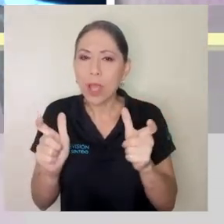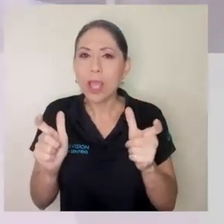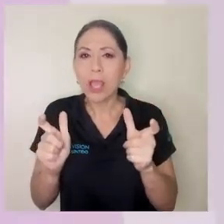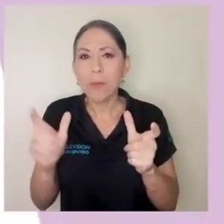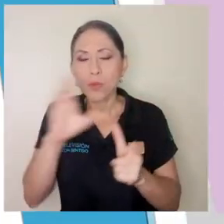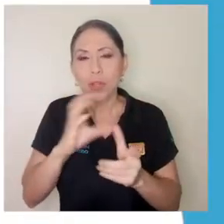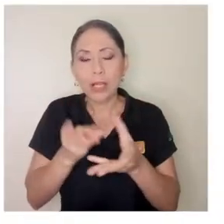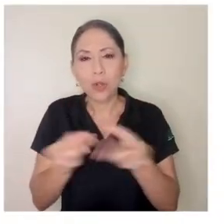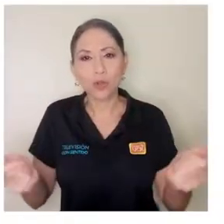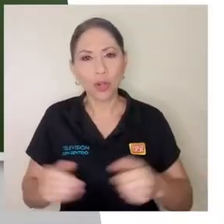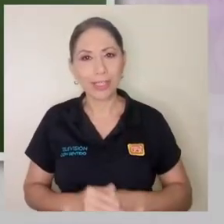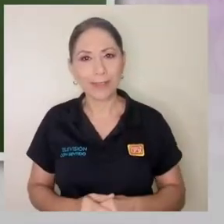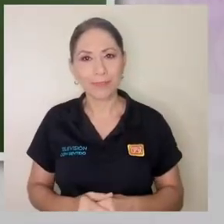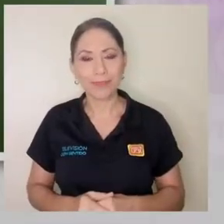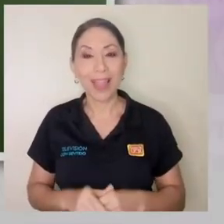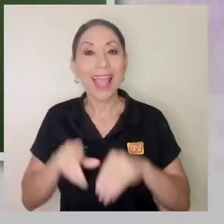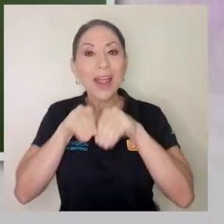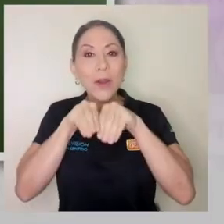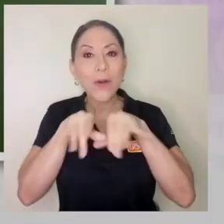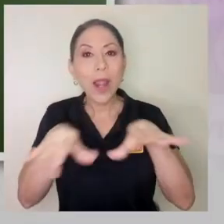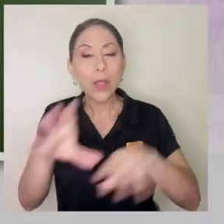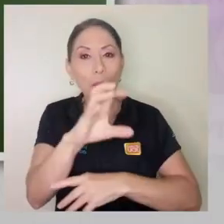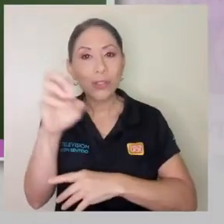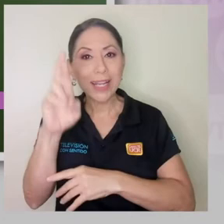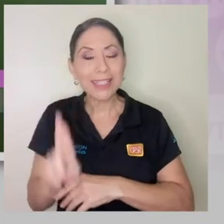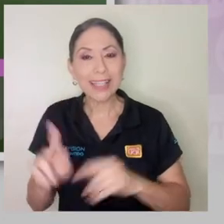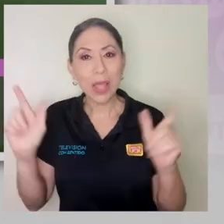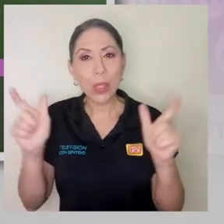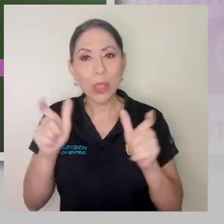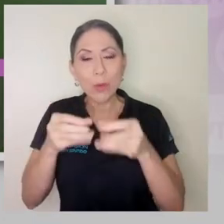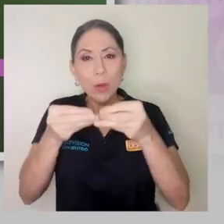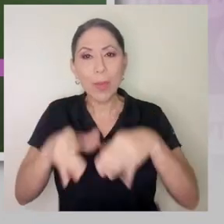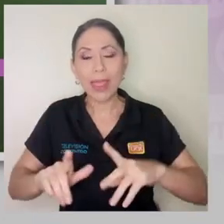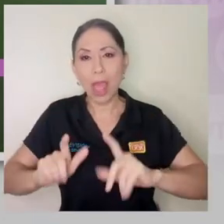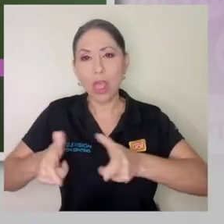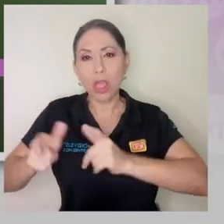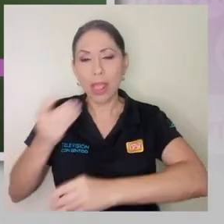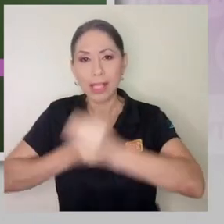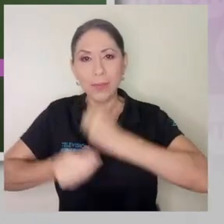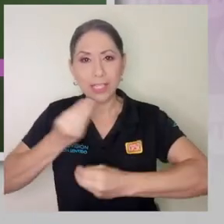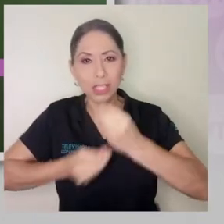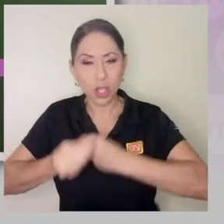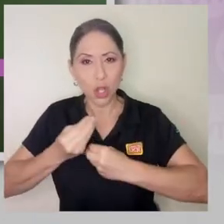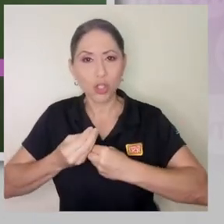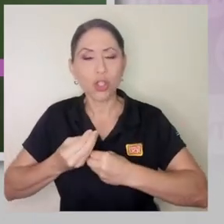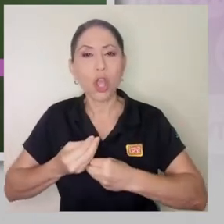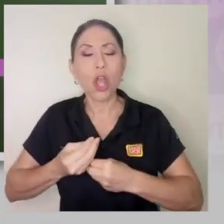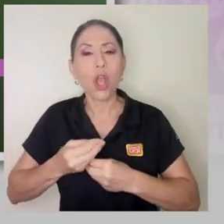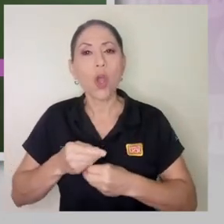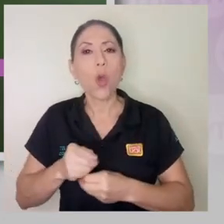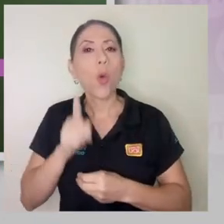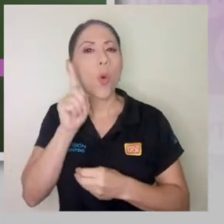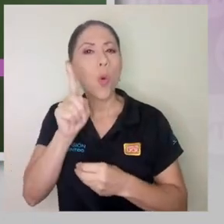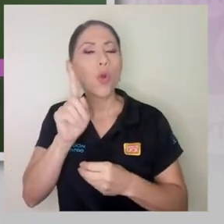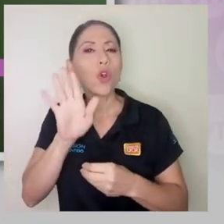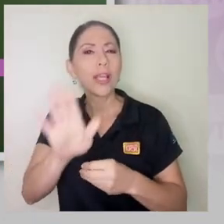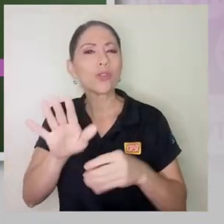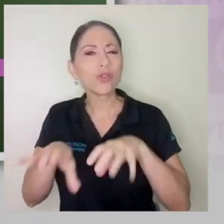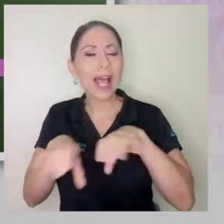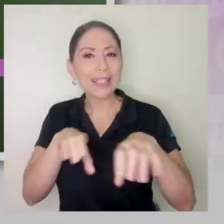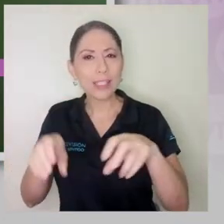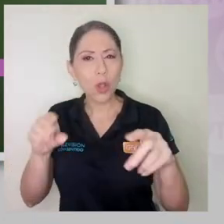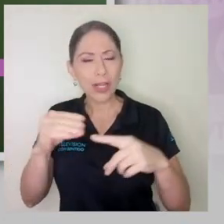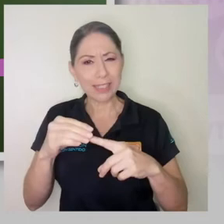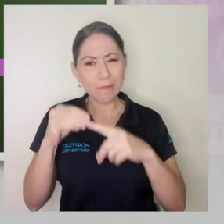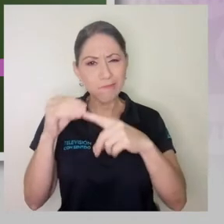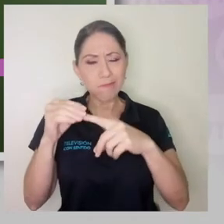soluciones. La red costarricense para disminuir pérdida y desperdicio de alimentos, una de los ejes o las acciones